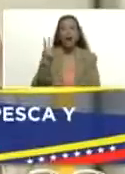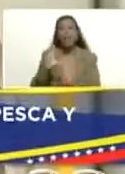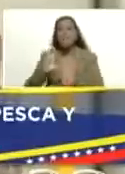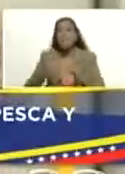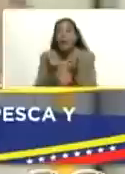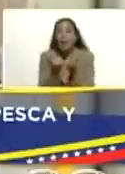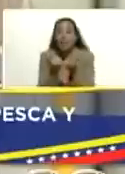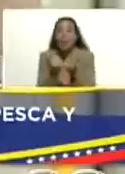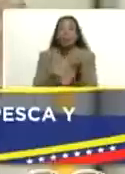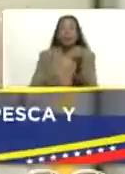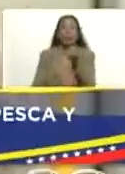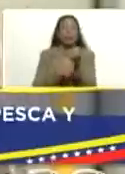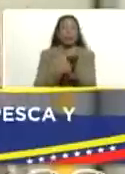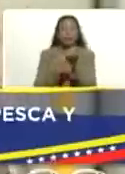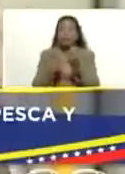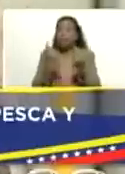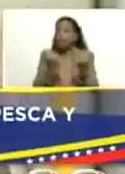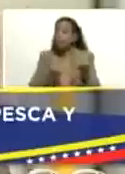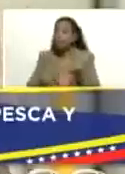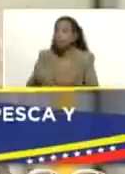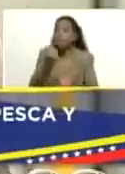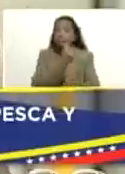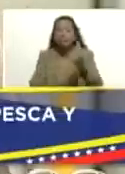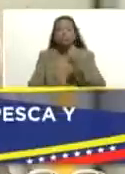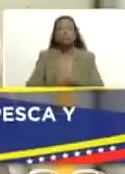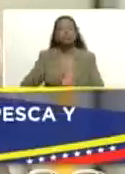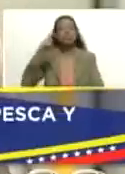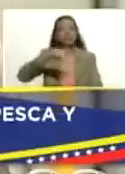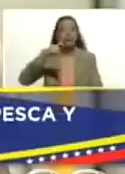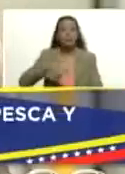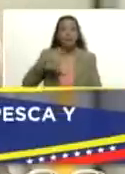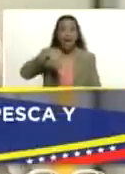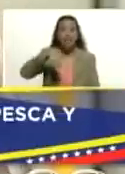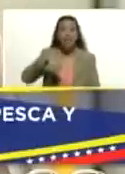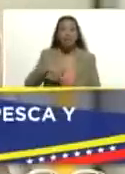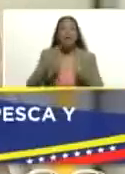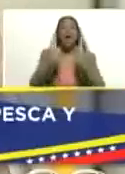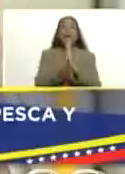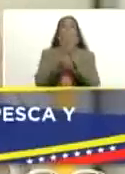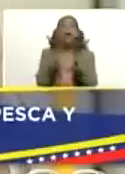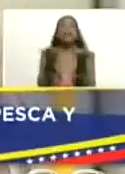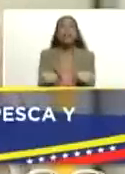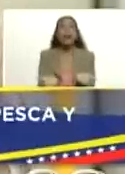recuperar nuestro país, para apuntalarlo hacia el futuro. Vámonos aquí mismo en Cumaná,